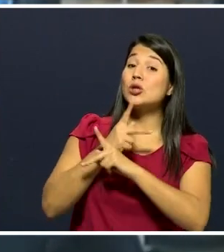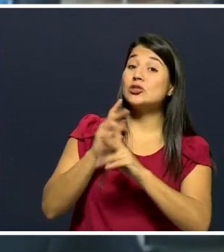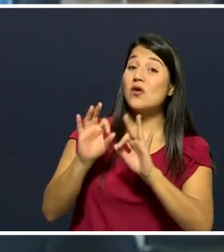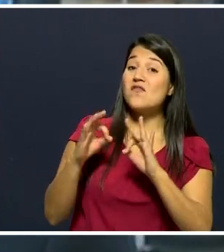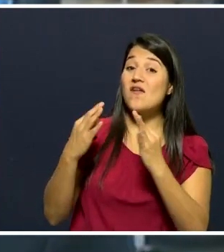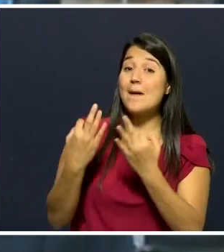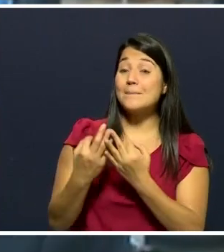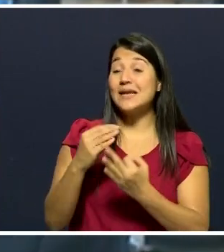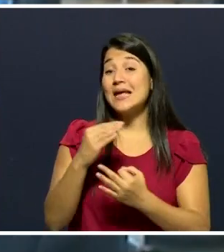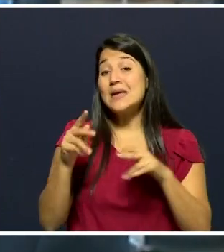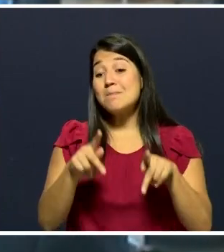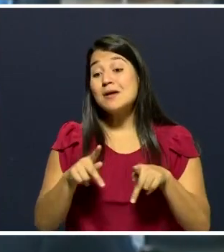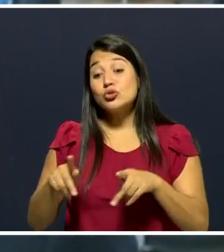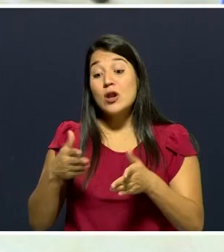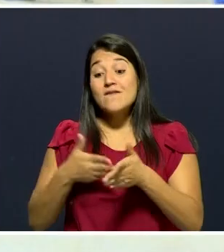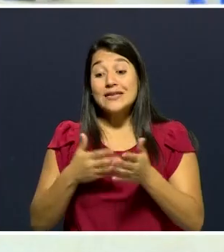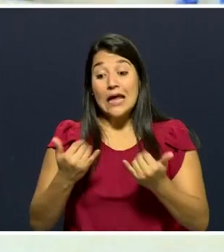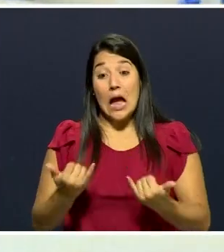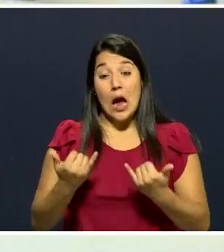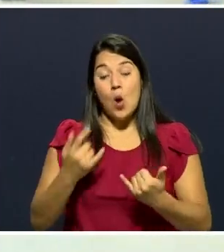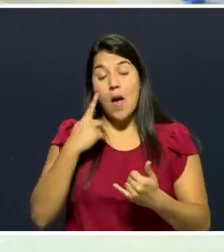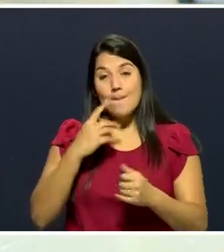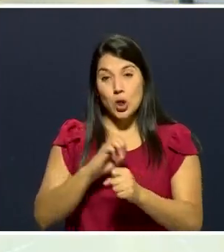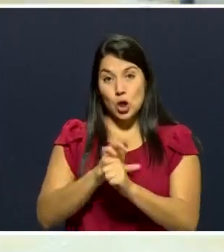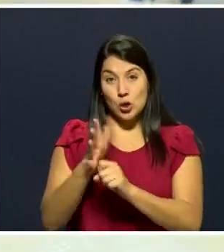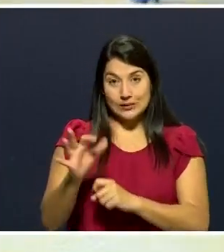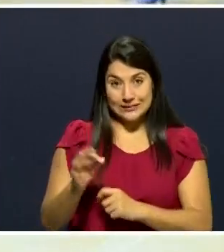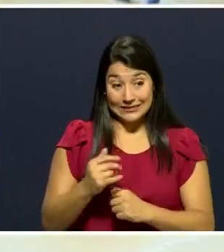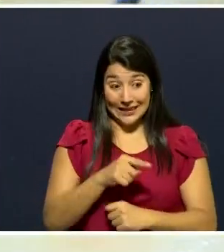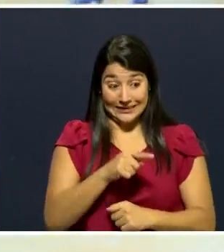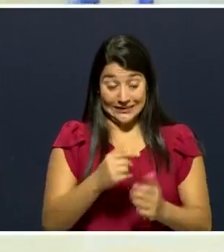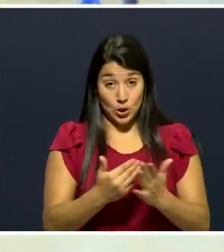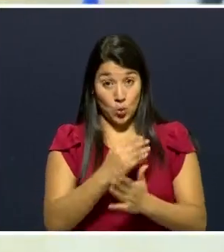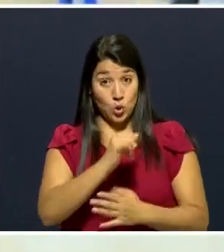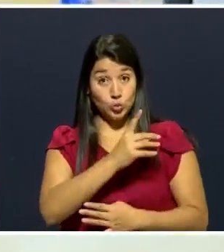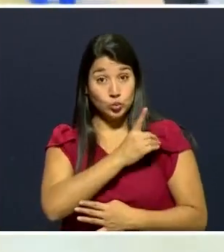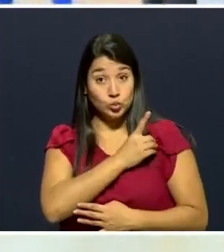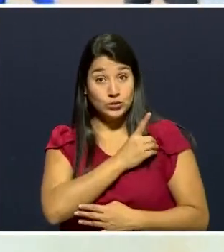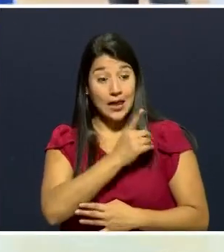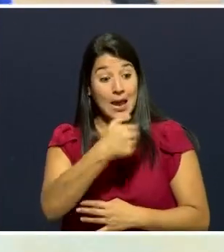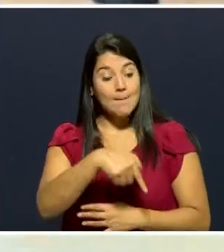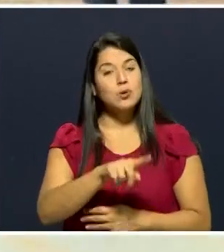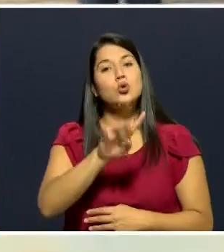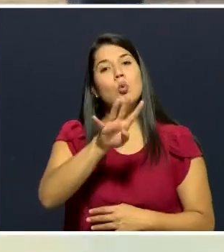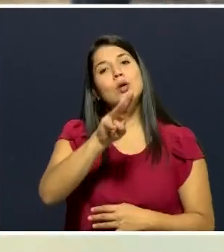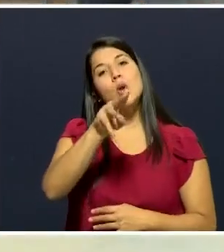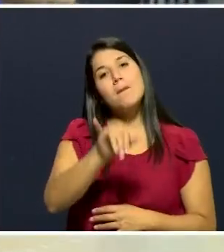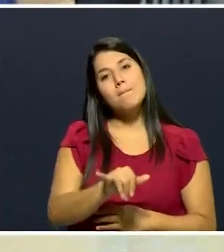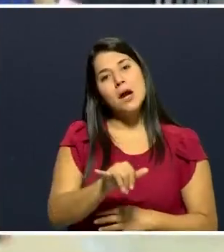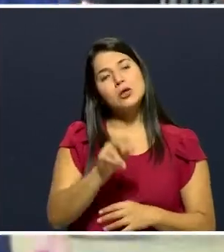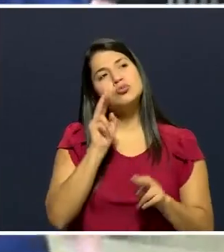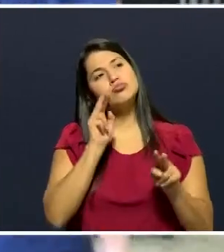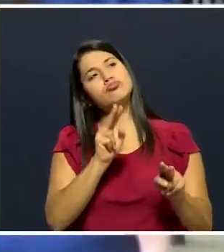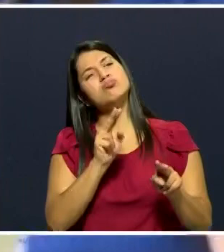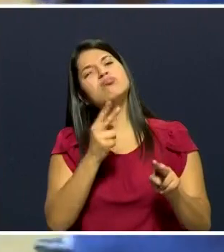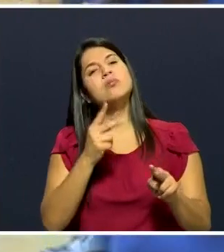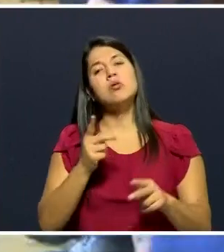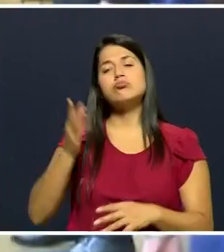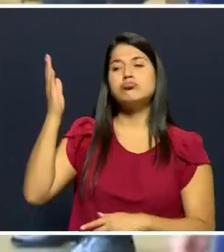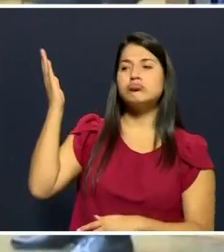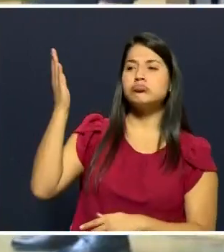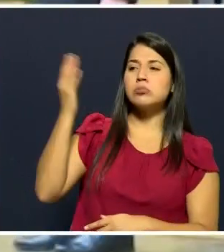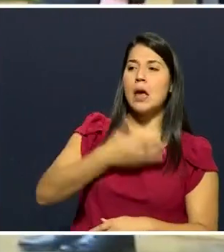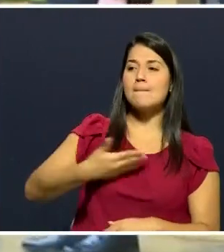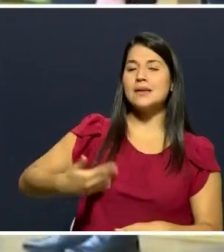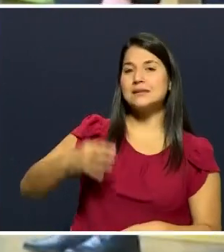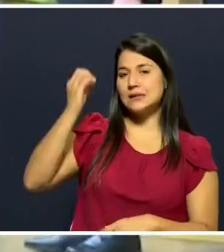personas que se han visto afectadas por la pandemia. Ahora este nuevo directorio legislativo escuchará el próximo 4 de mayo la rendición de cuentas del presidente